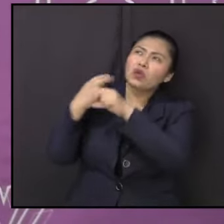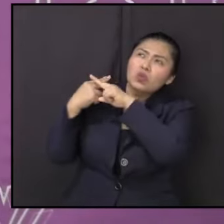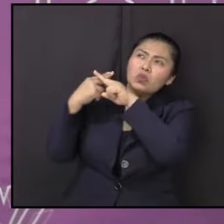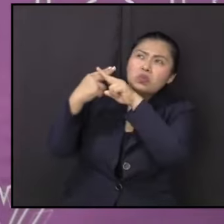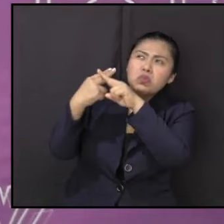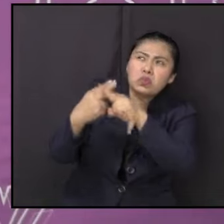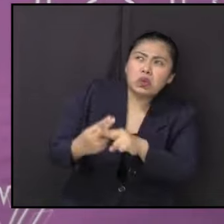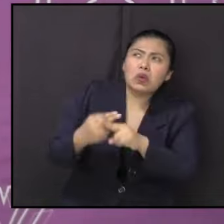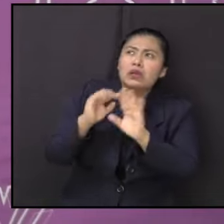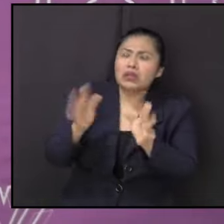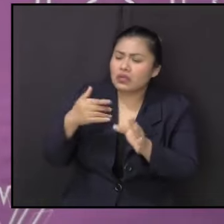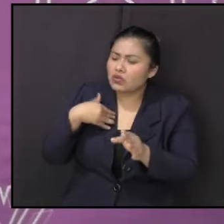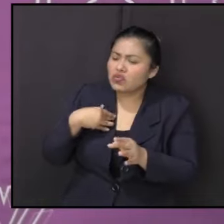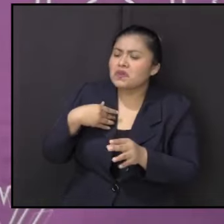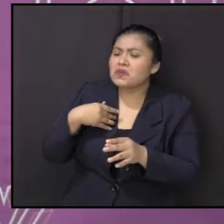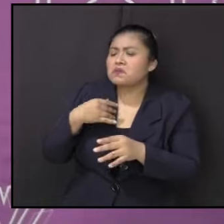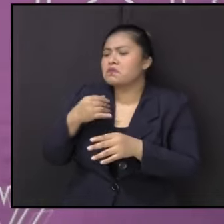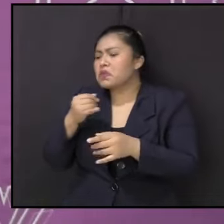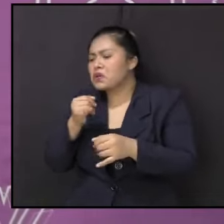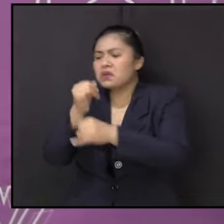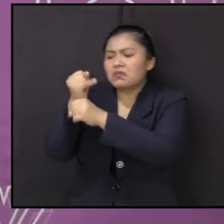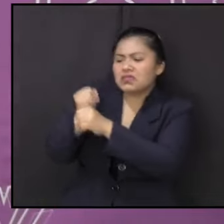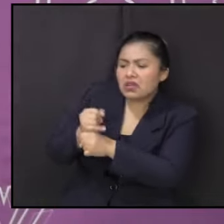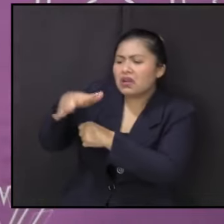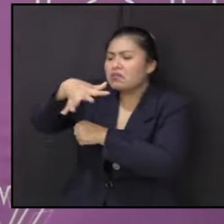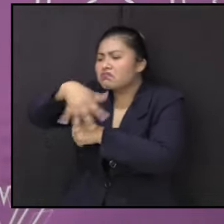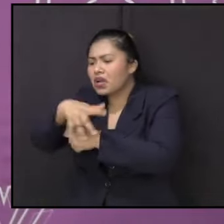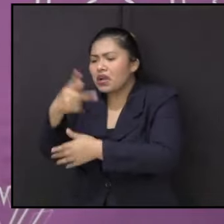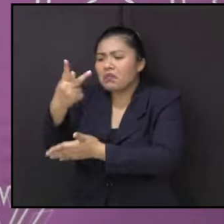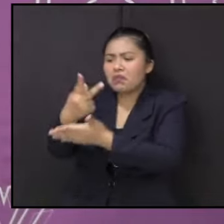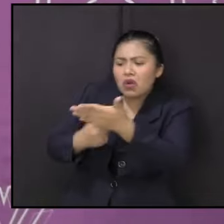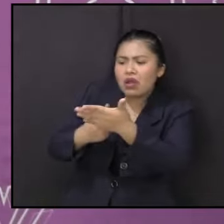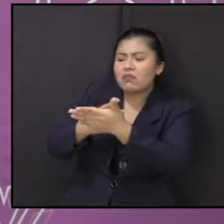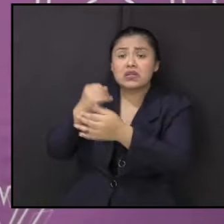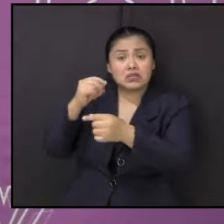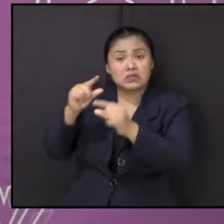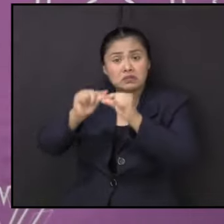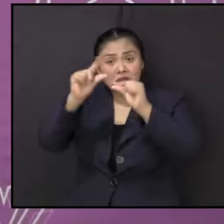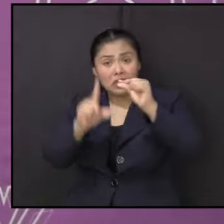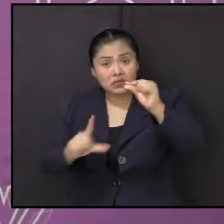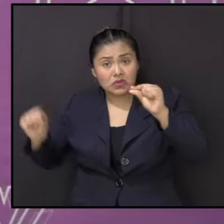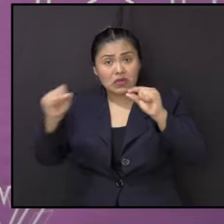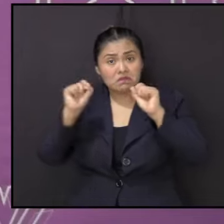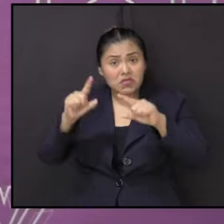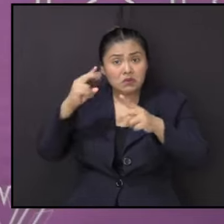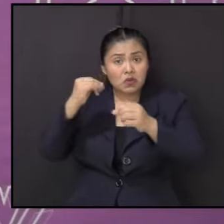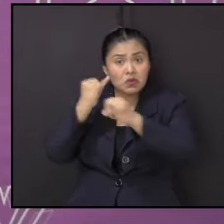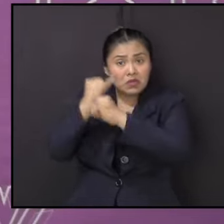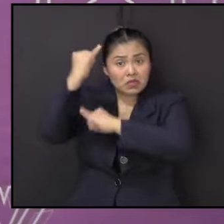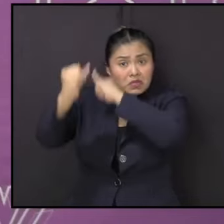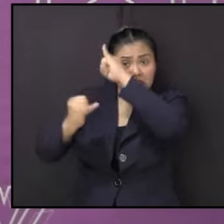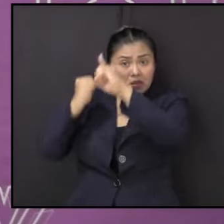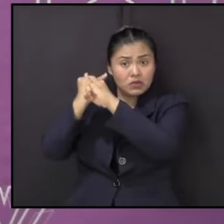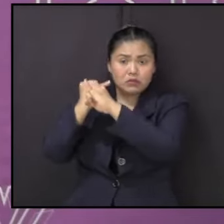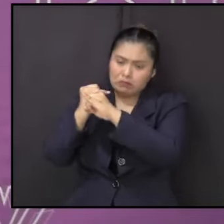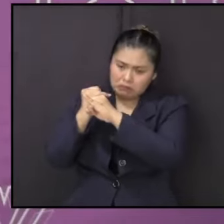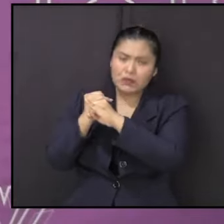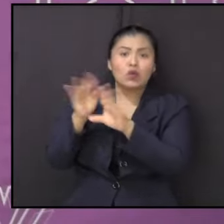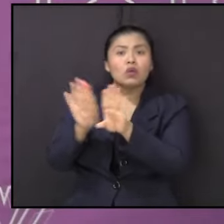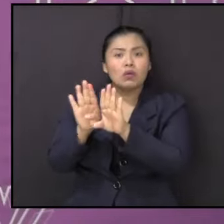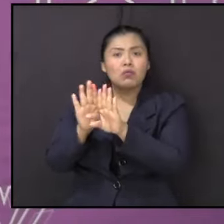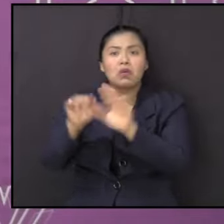y gestionar fondos, programas a nivel nacional e internacional. ¿Por medio de qué? Por medio de fundaciones, por medio de